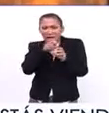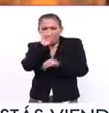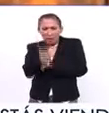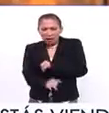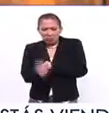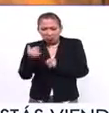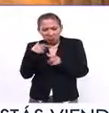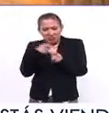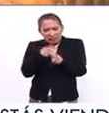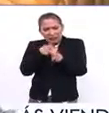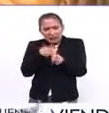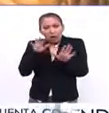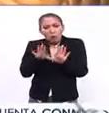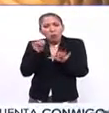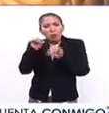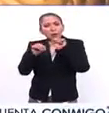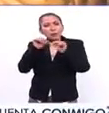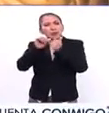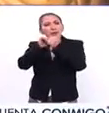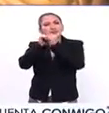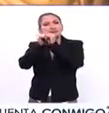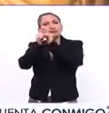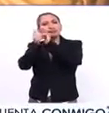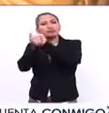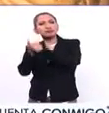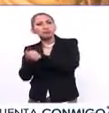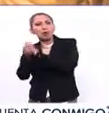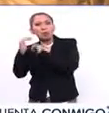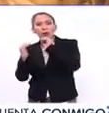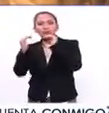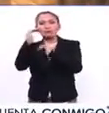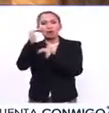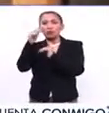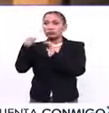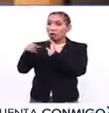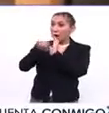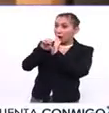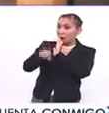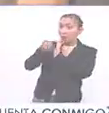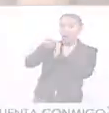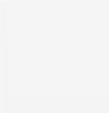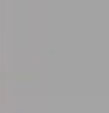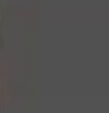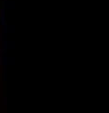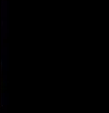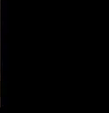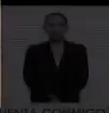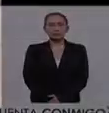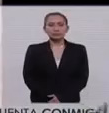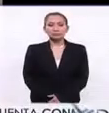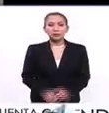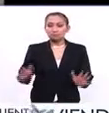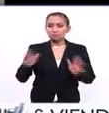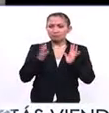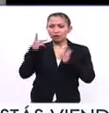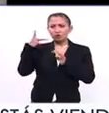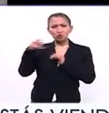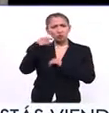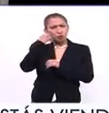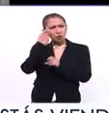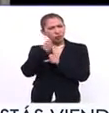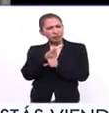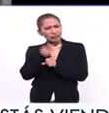pues lograron sí colocarse como uno de los íconos del surrealismo en México. Sorprende mucho su